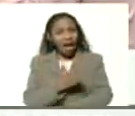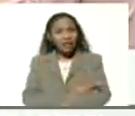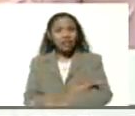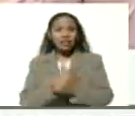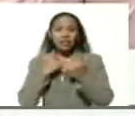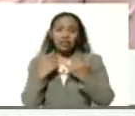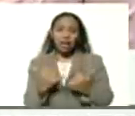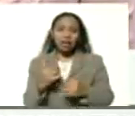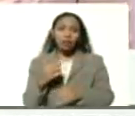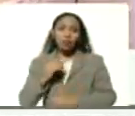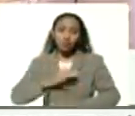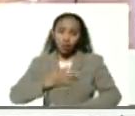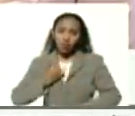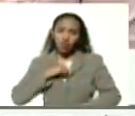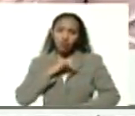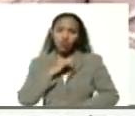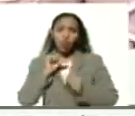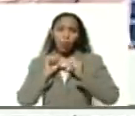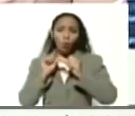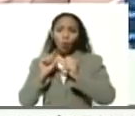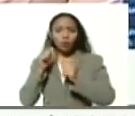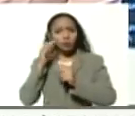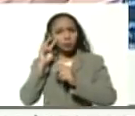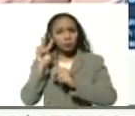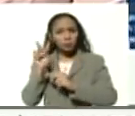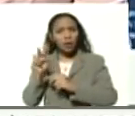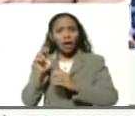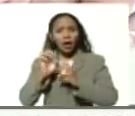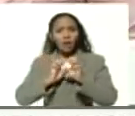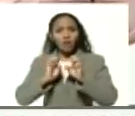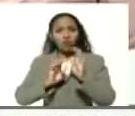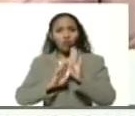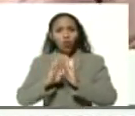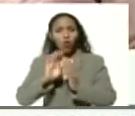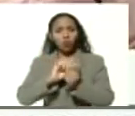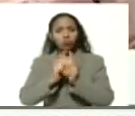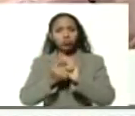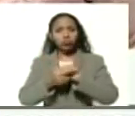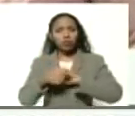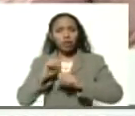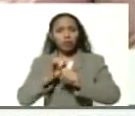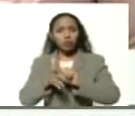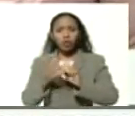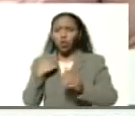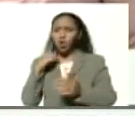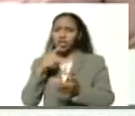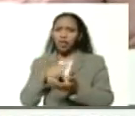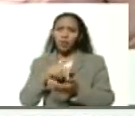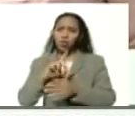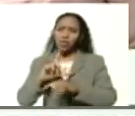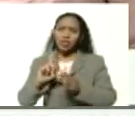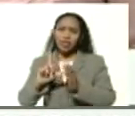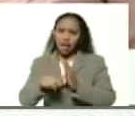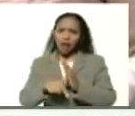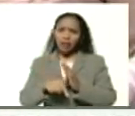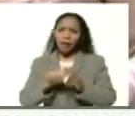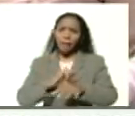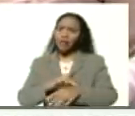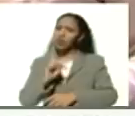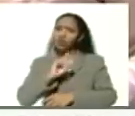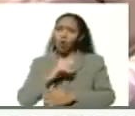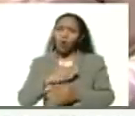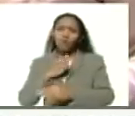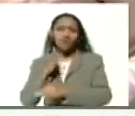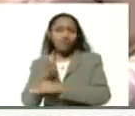podamos nosotros hacer seguimiento a la evolución del COVID-19. No lleguemos tarde al médico, no lleguemos